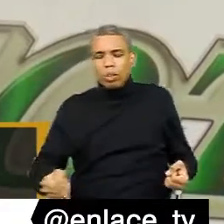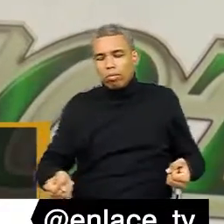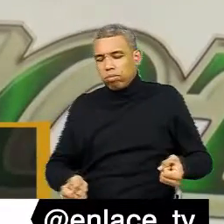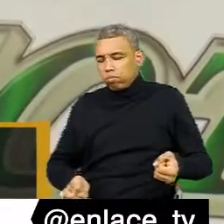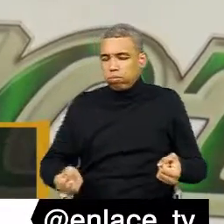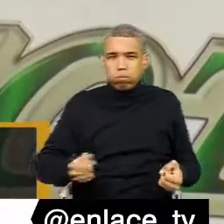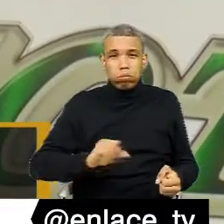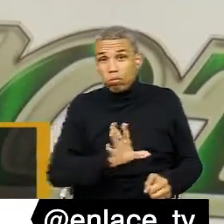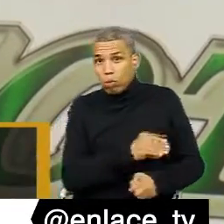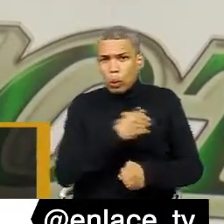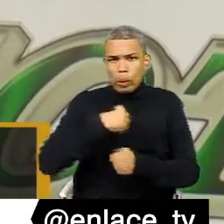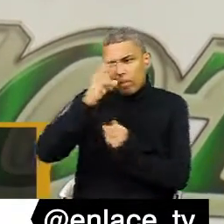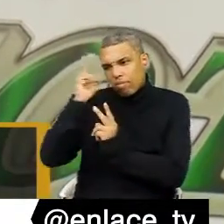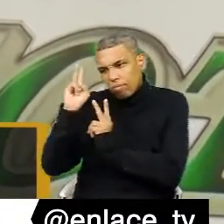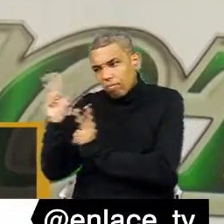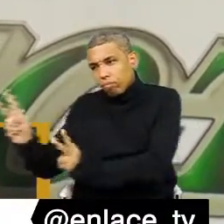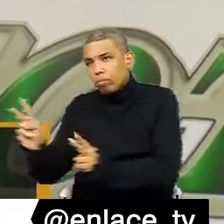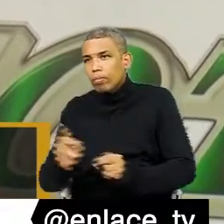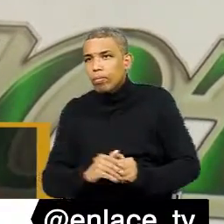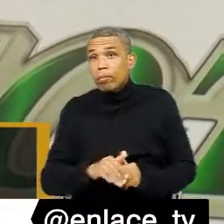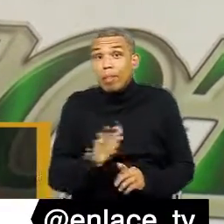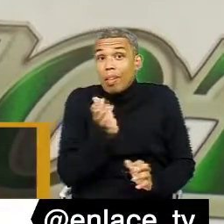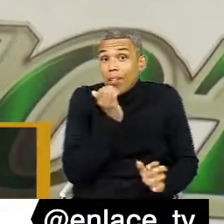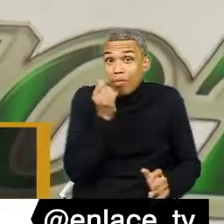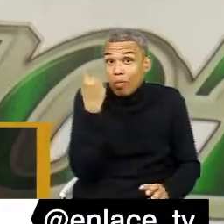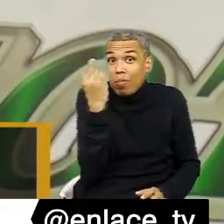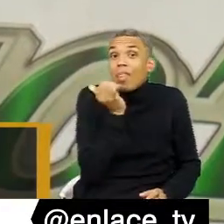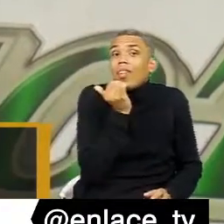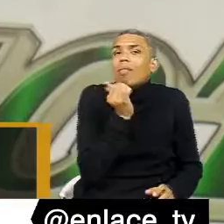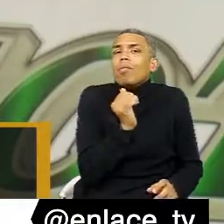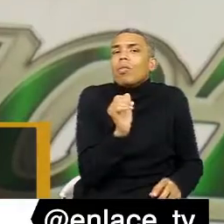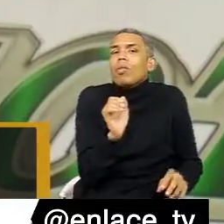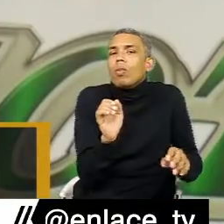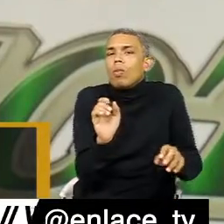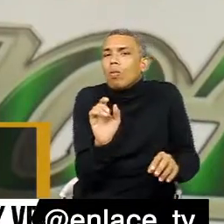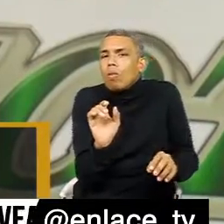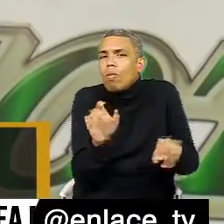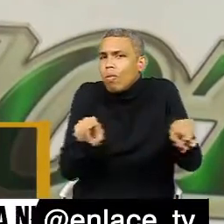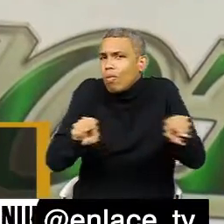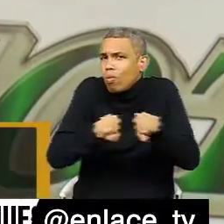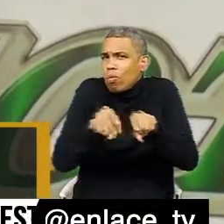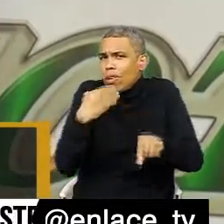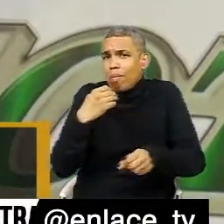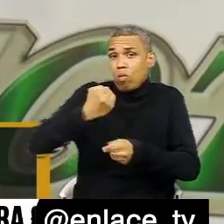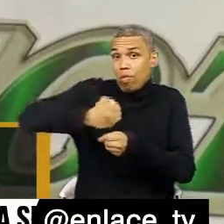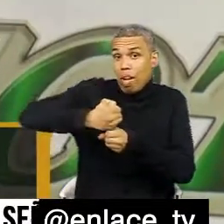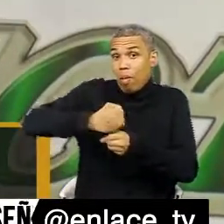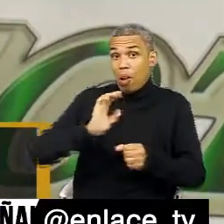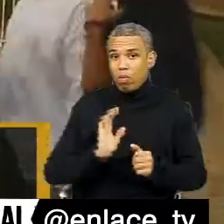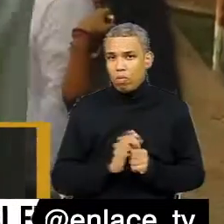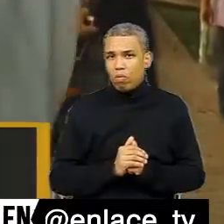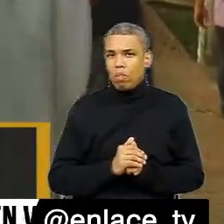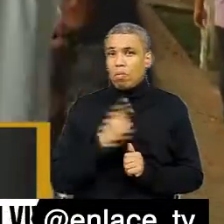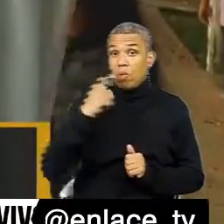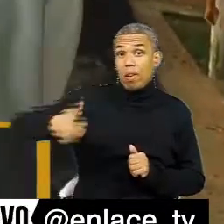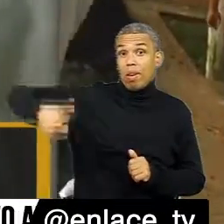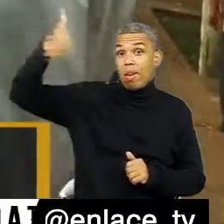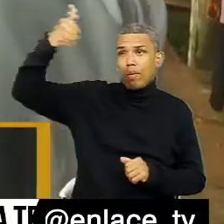que cuando andamos con el jefe, pues nos portamos bien, ¿cierto? Eso es como muy humano. Pues entonces cuando bendecimos un carro, una moto, en